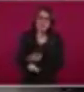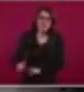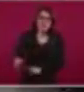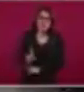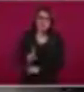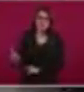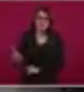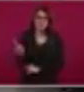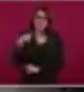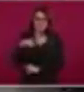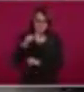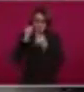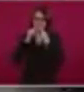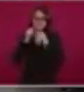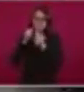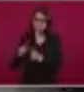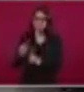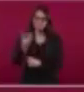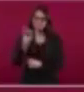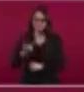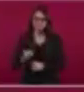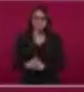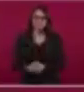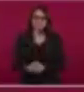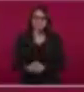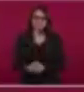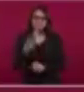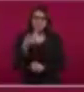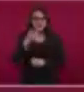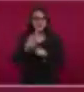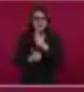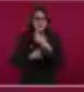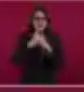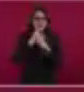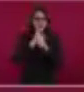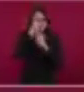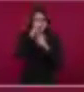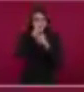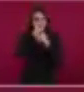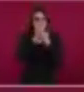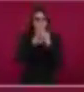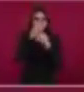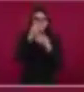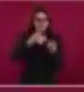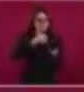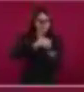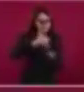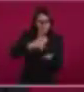a ser atendidos. No entró este año el programa de Sembrando Vida